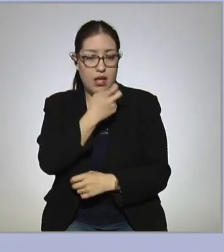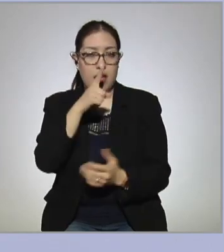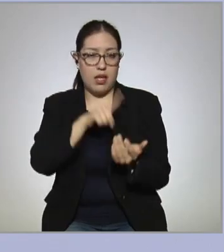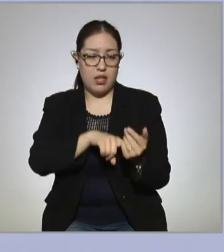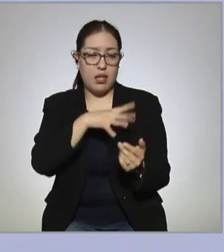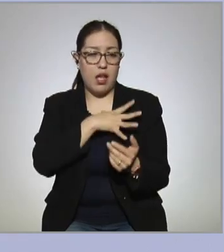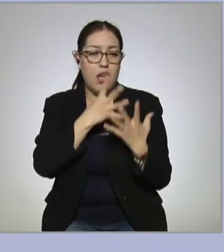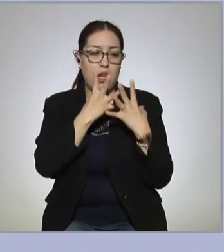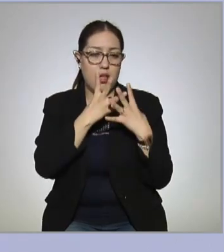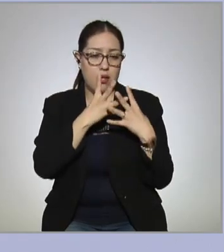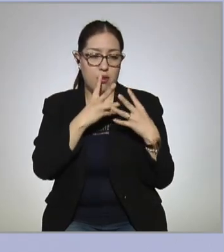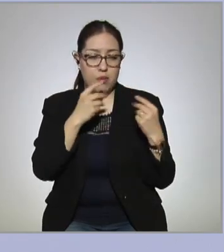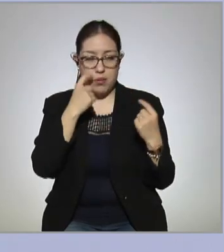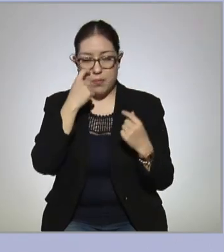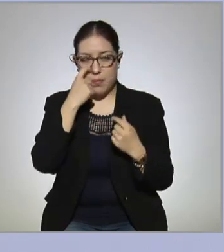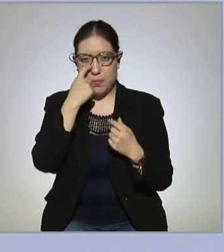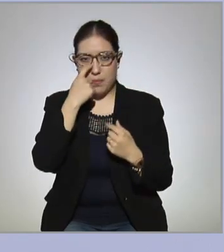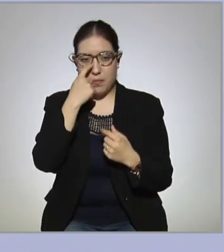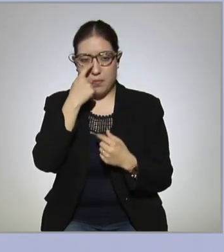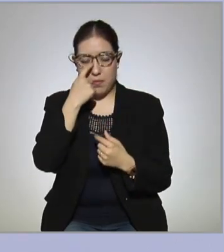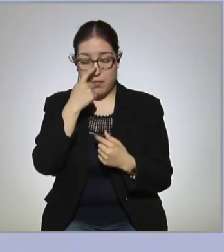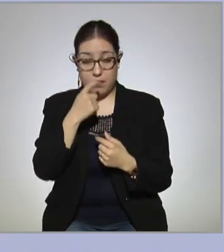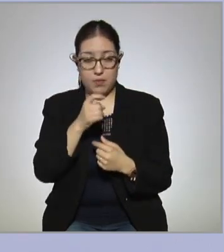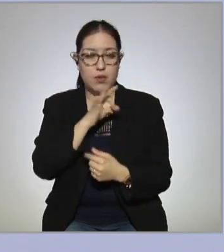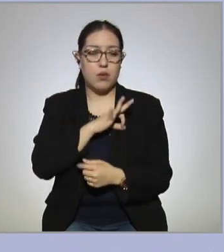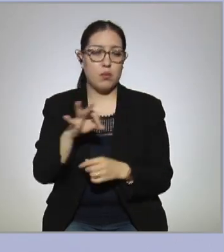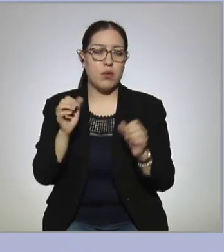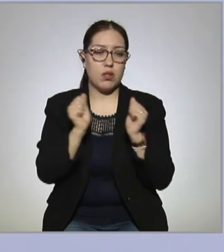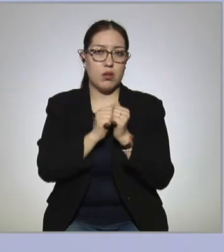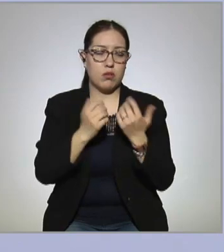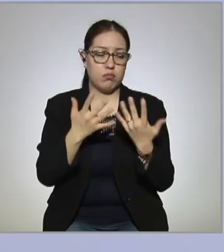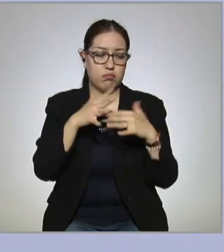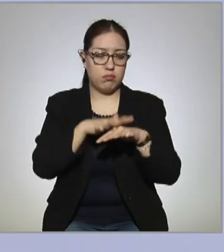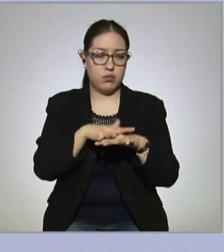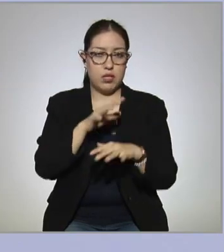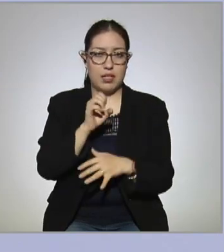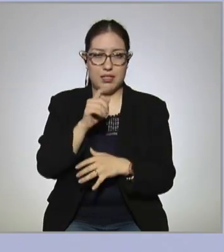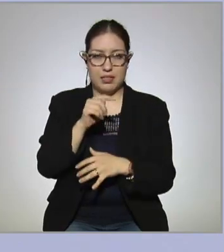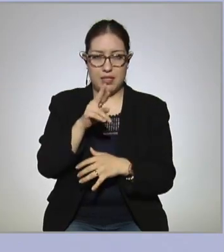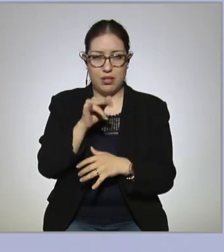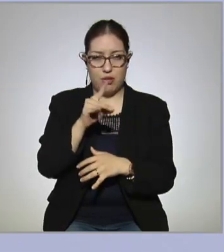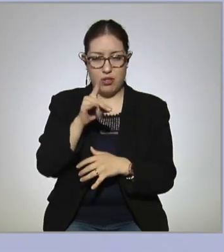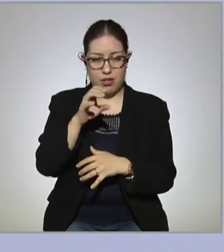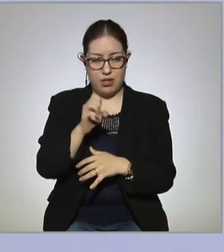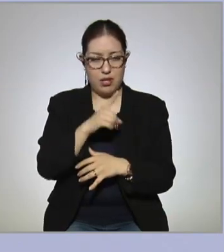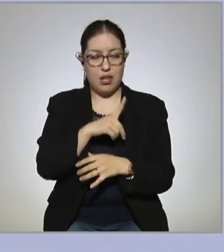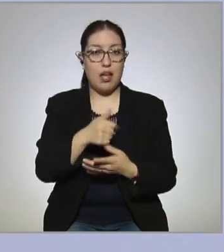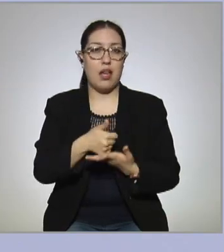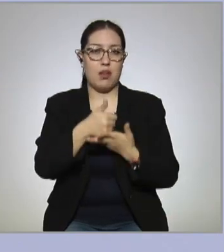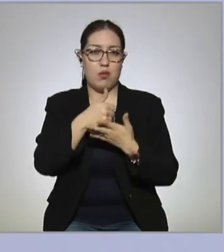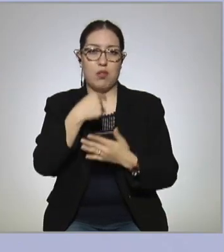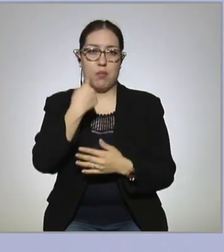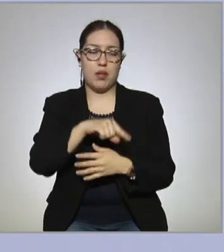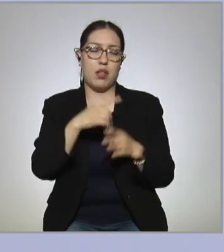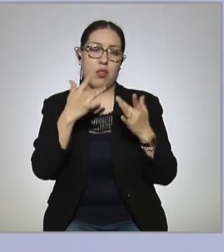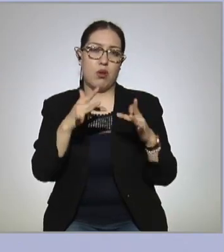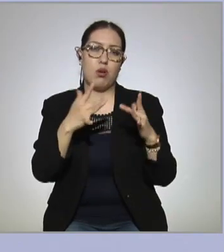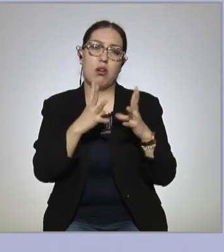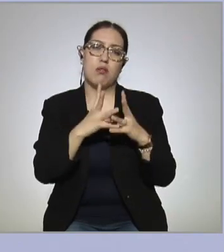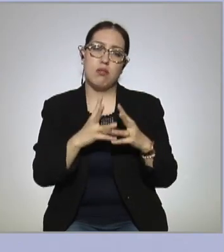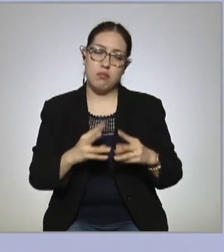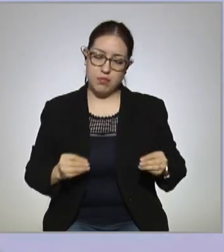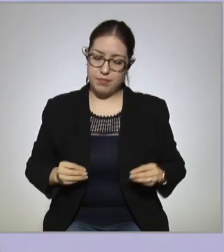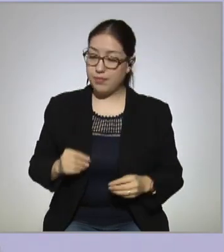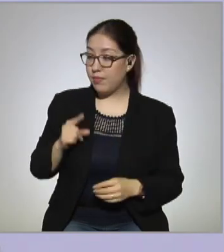analgésico, un anestésico, puede ser combinado con un esteroide, con lo que mencionamos, y les da mayor tiempo sin dolor. Ahora,